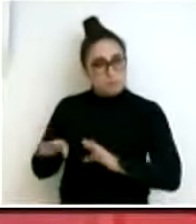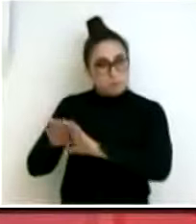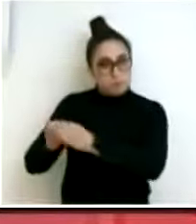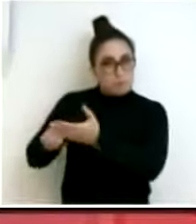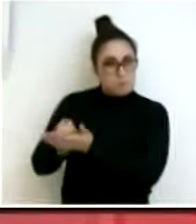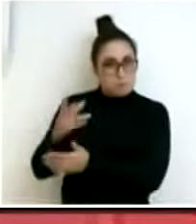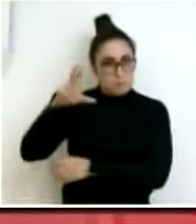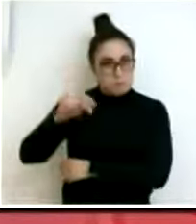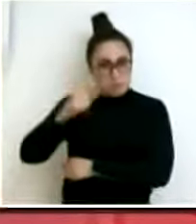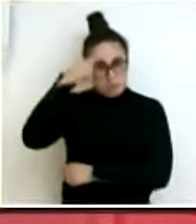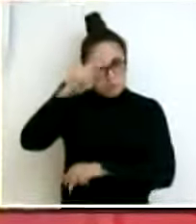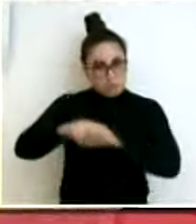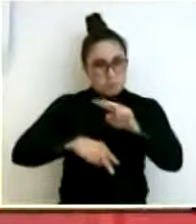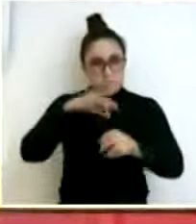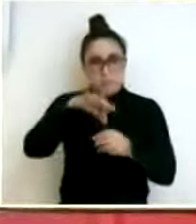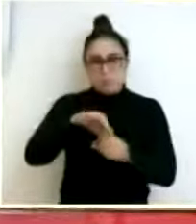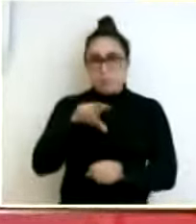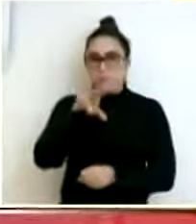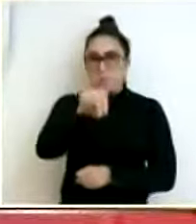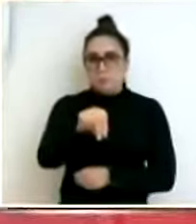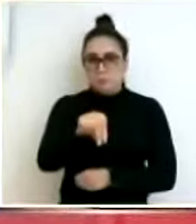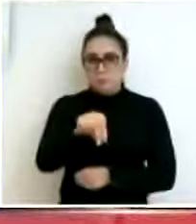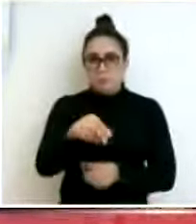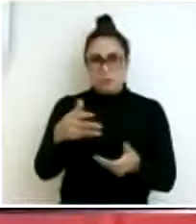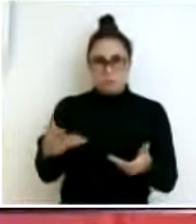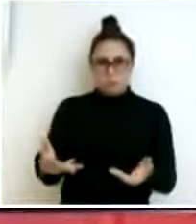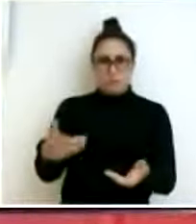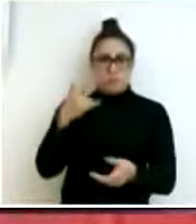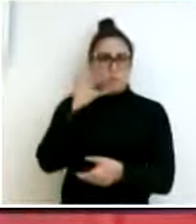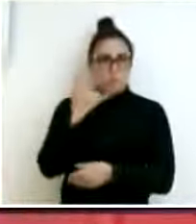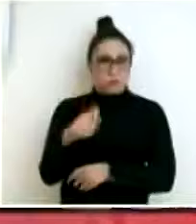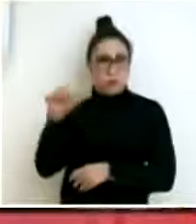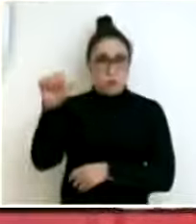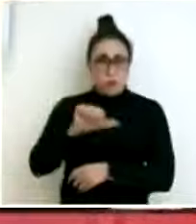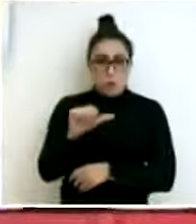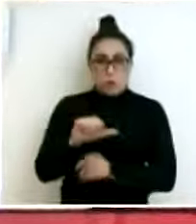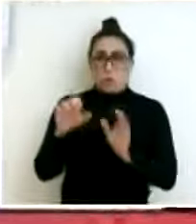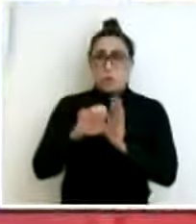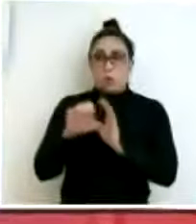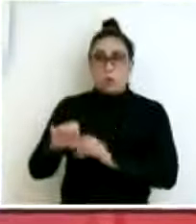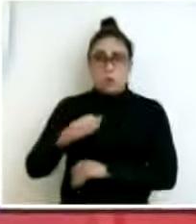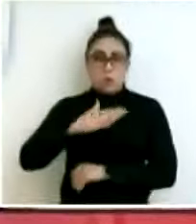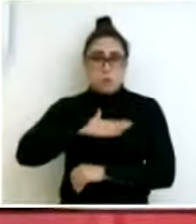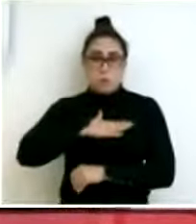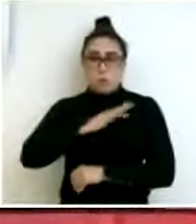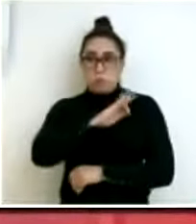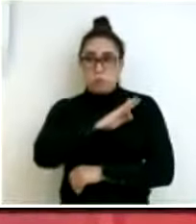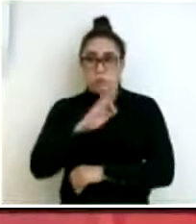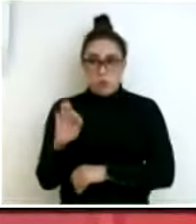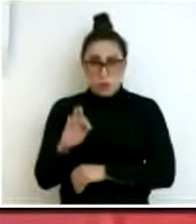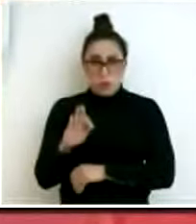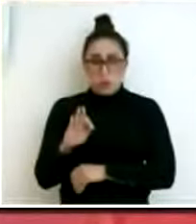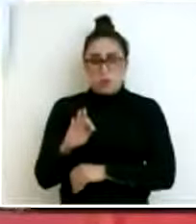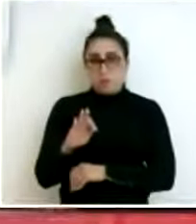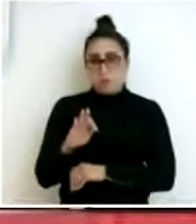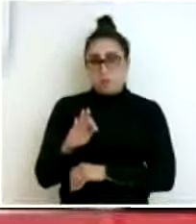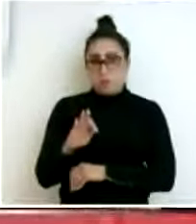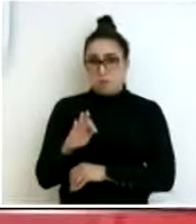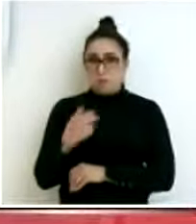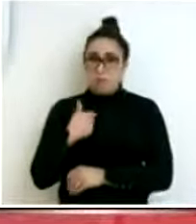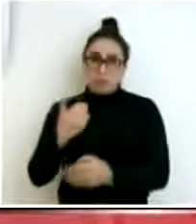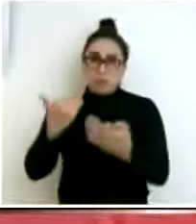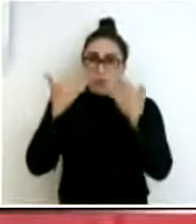no pueda votar. Hoy tenemos la posibilidad de demostrar que